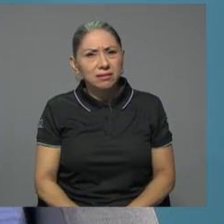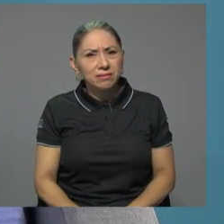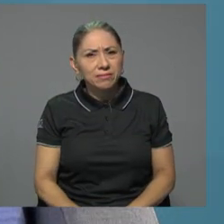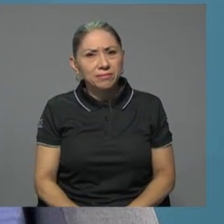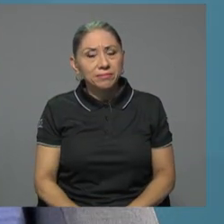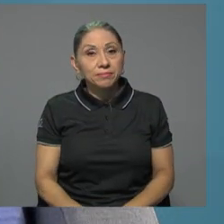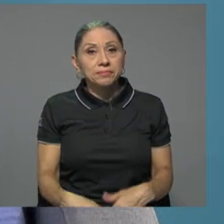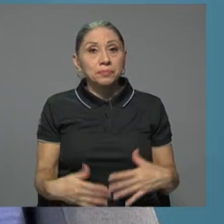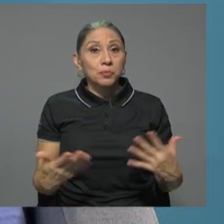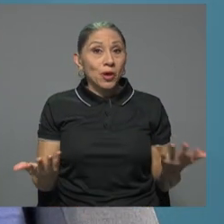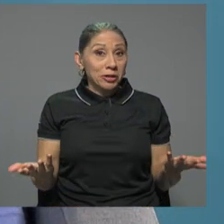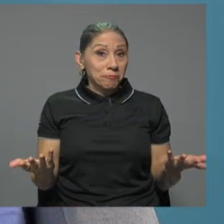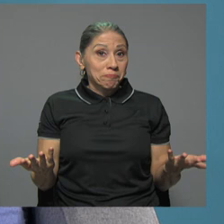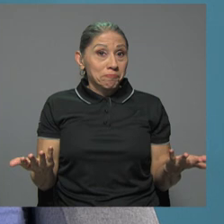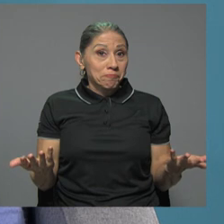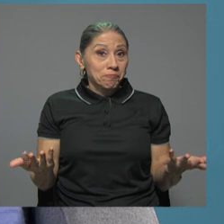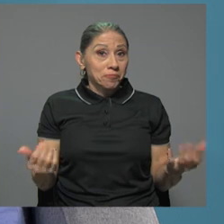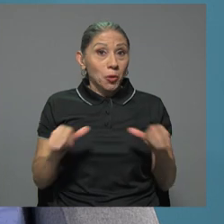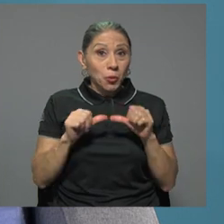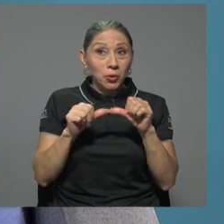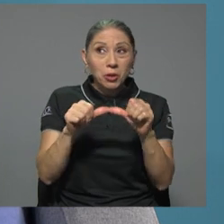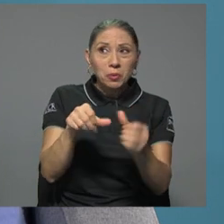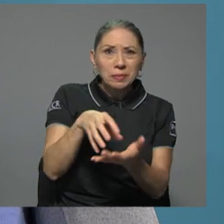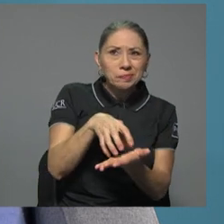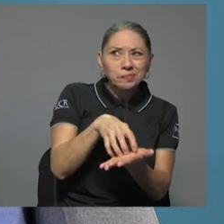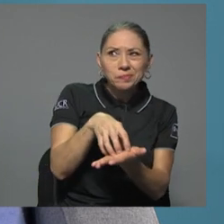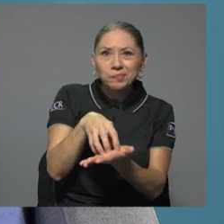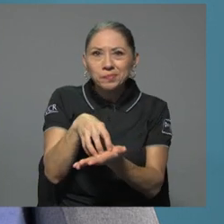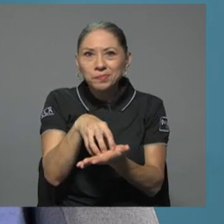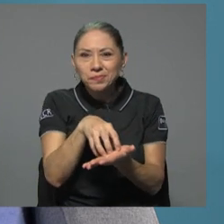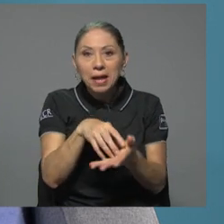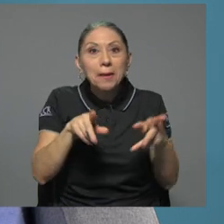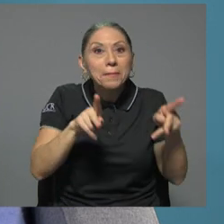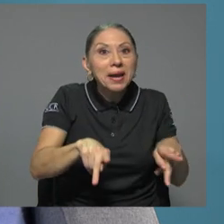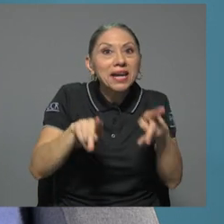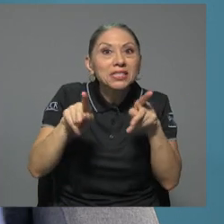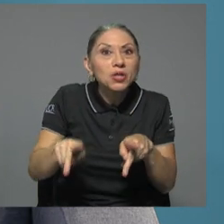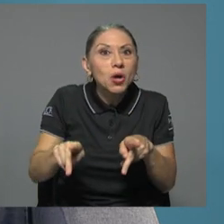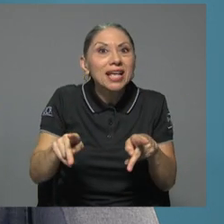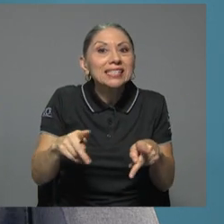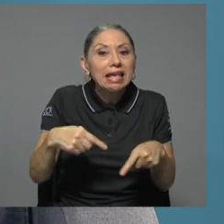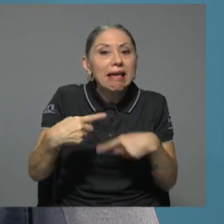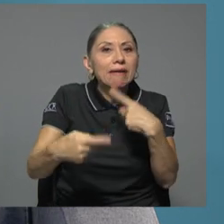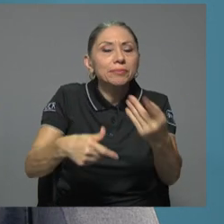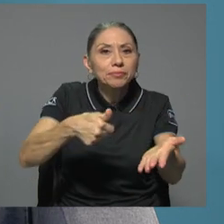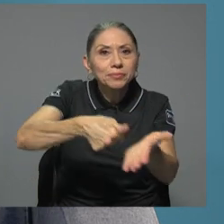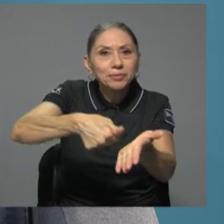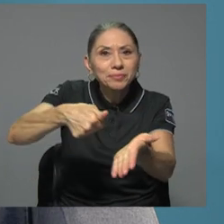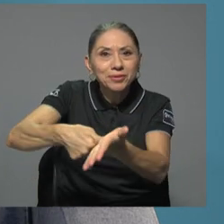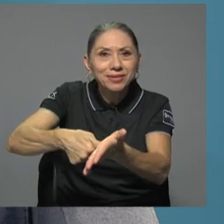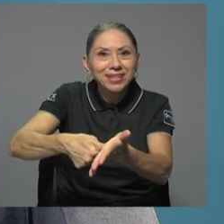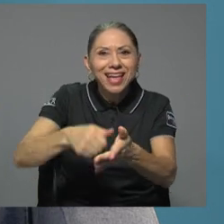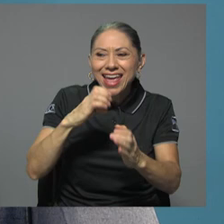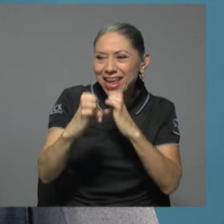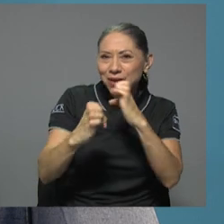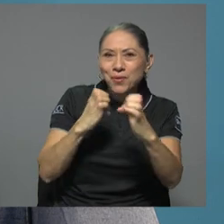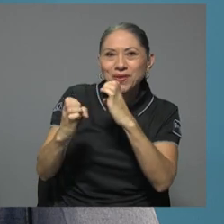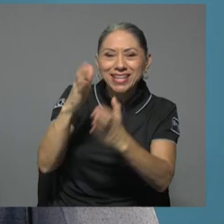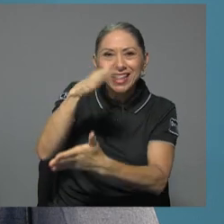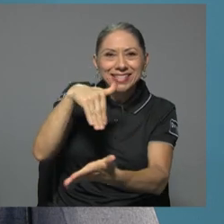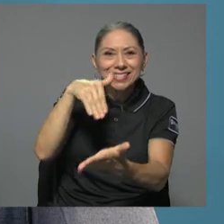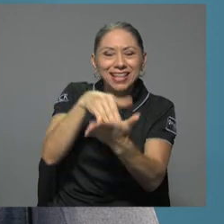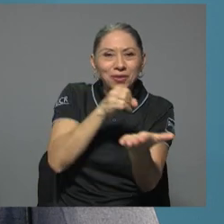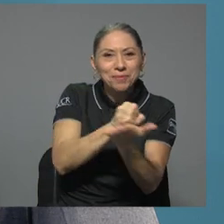bueno se mantiene esa incertidumbre entre las personas votantes como reveló la encuesta del centro de investigación de estudios políticos